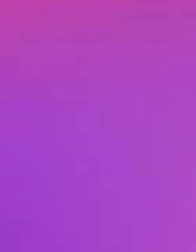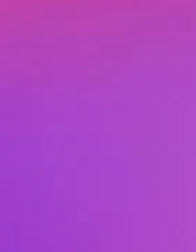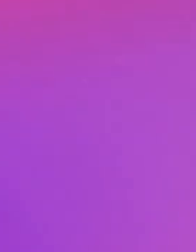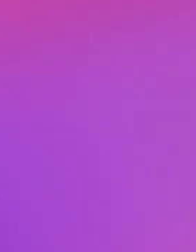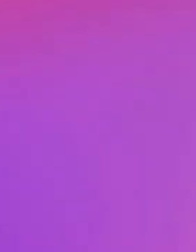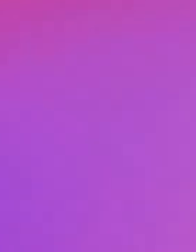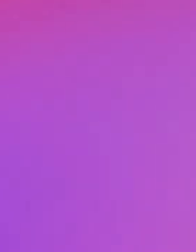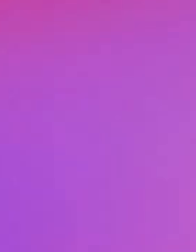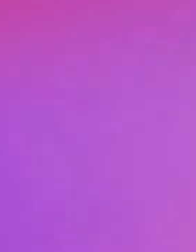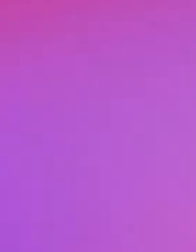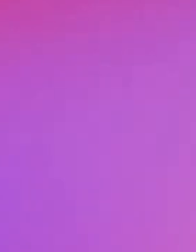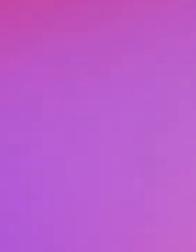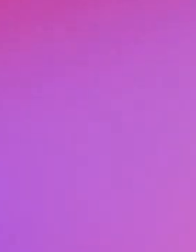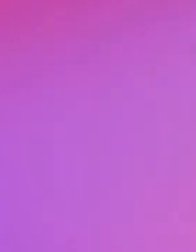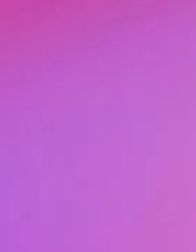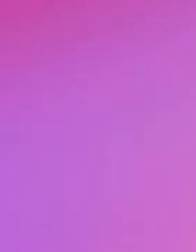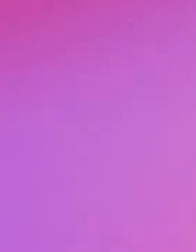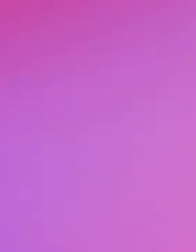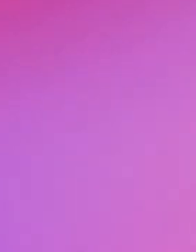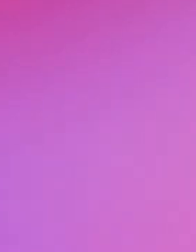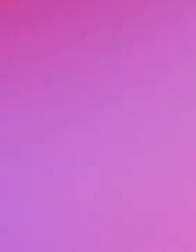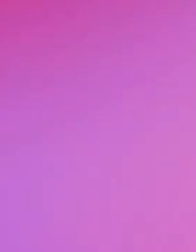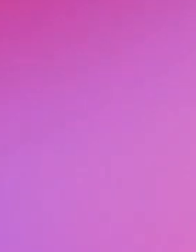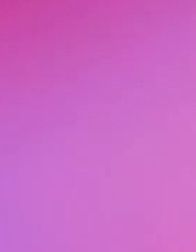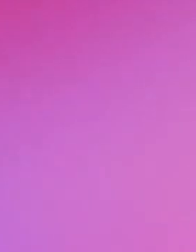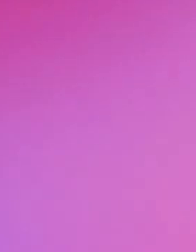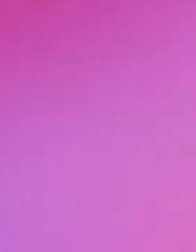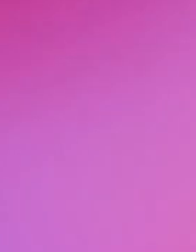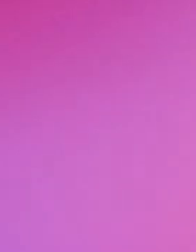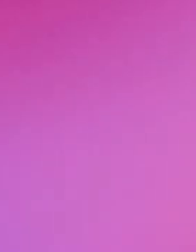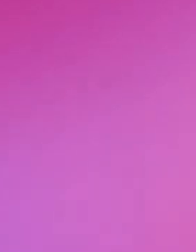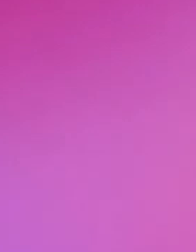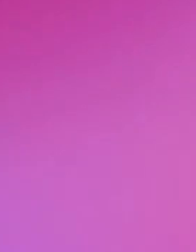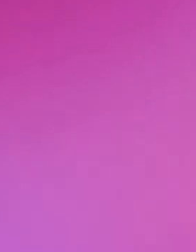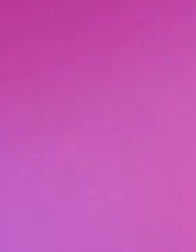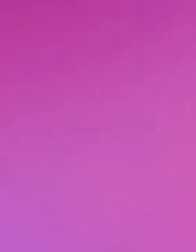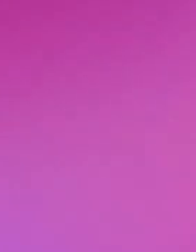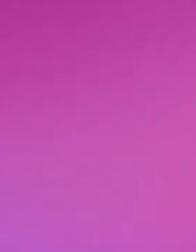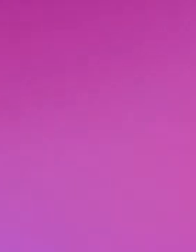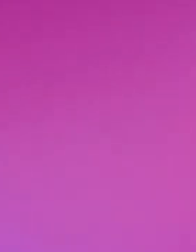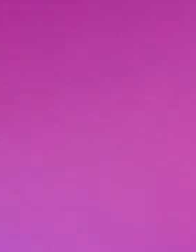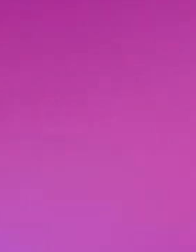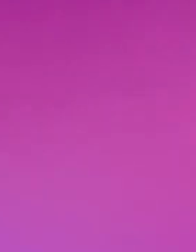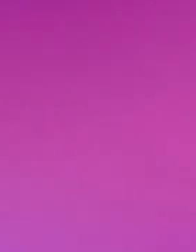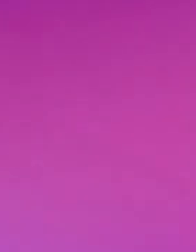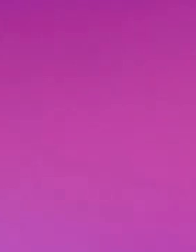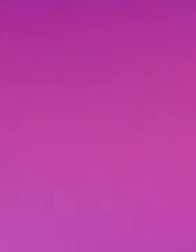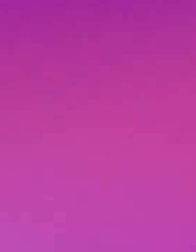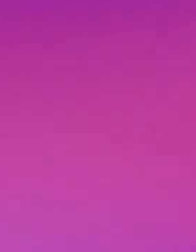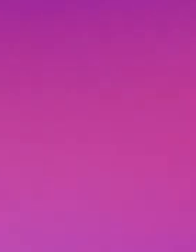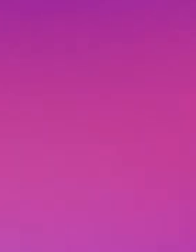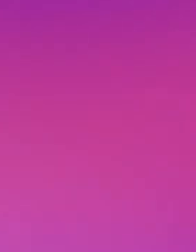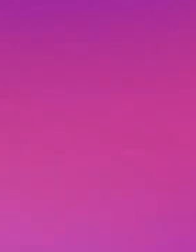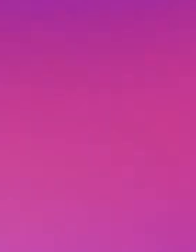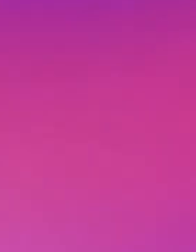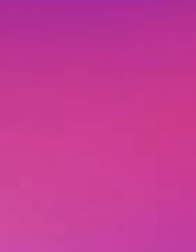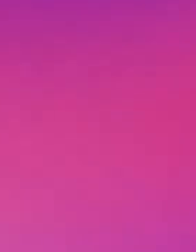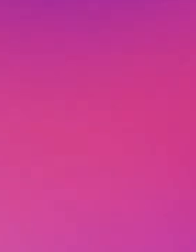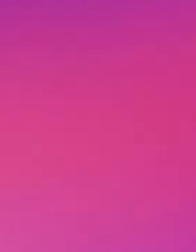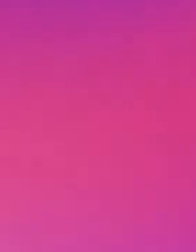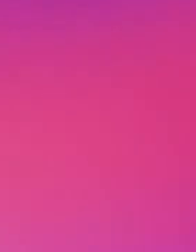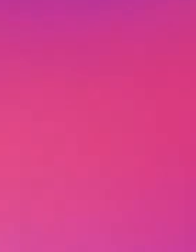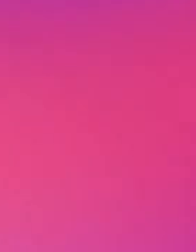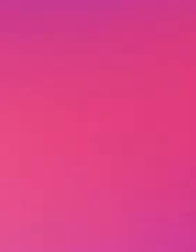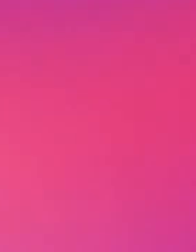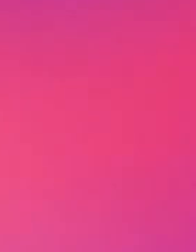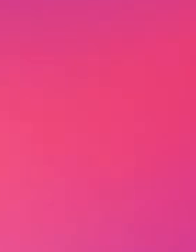Si tienes dudas o necesitas ayuda, llama al Centro de Apoyo Pedagógico a Distancia. El número de teléfono para secundaria